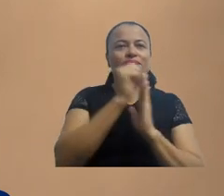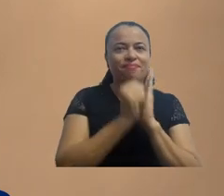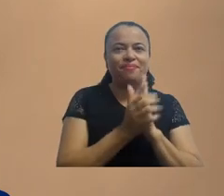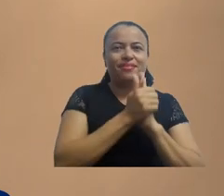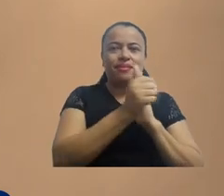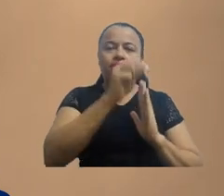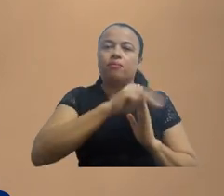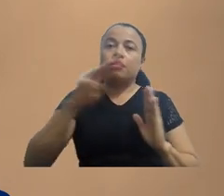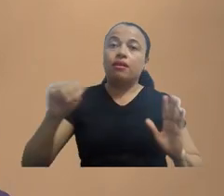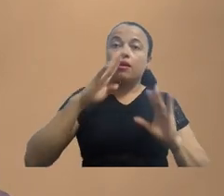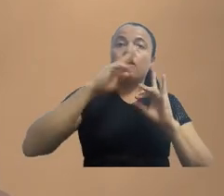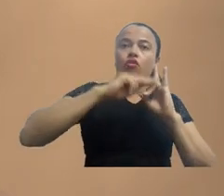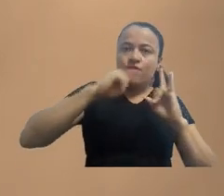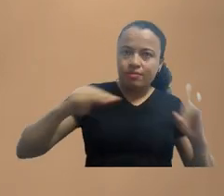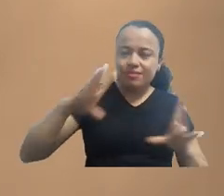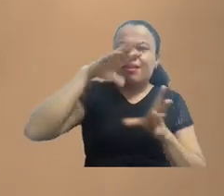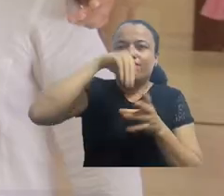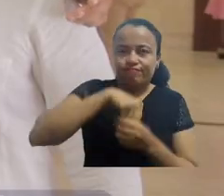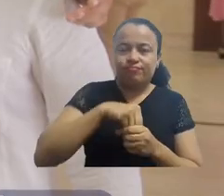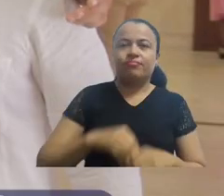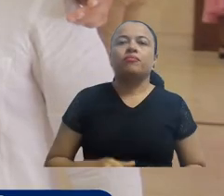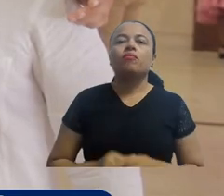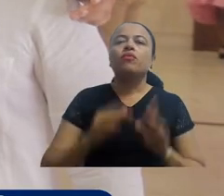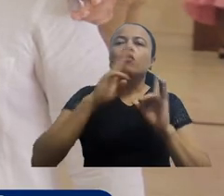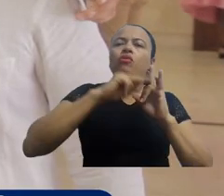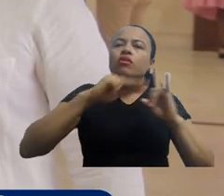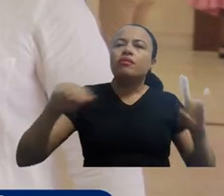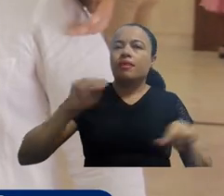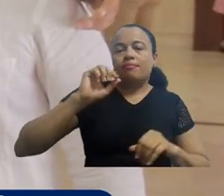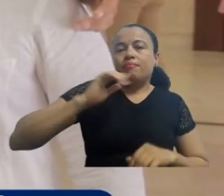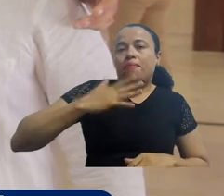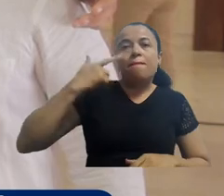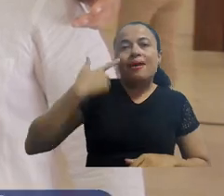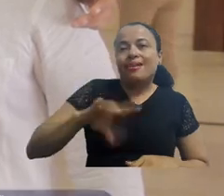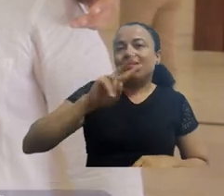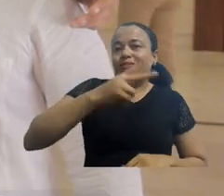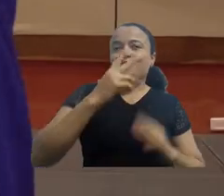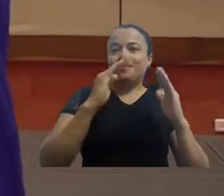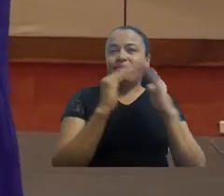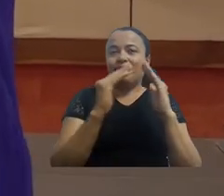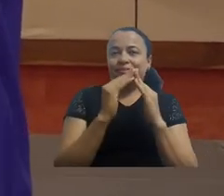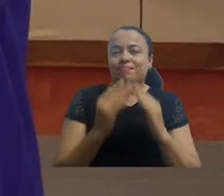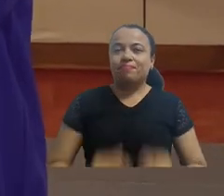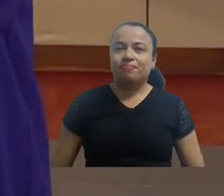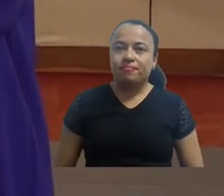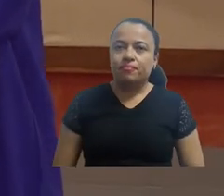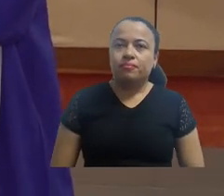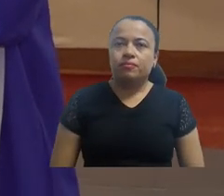ese programa, a la Universidad del Magdalena. La Universidad del Magdalena es mi segunda casa hoy.